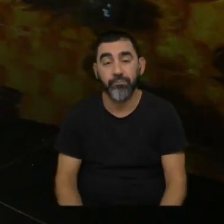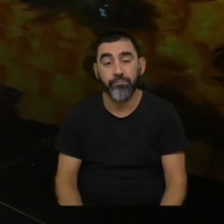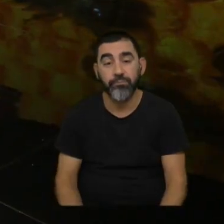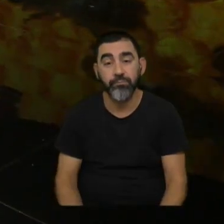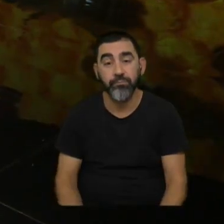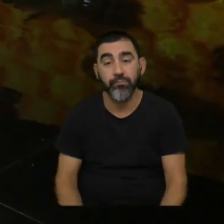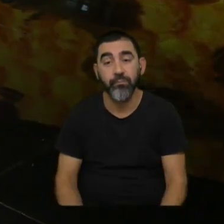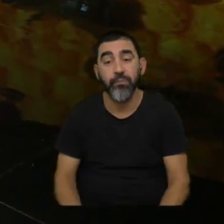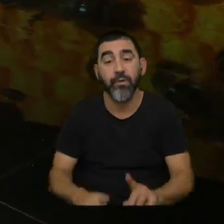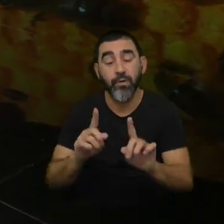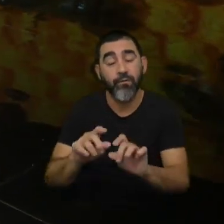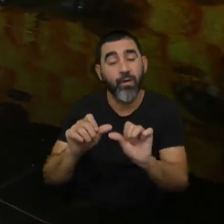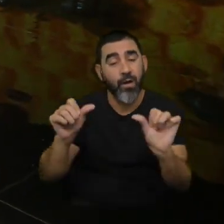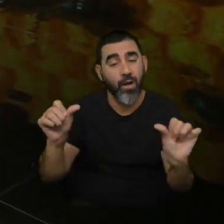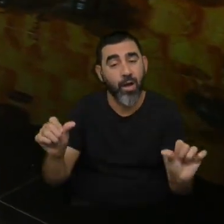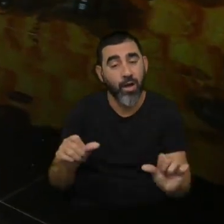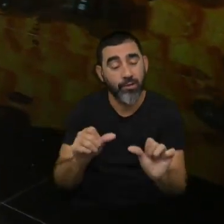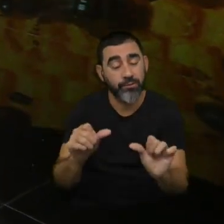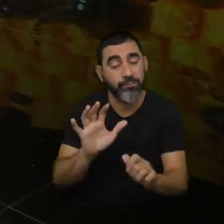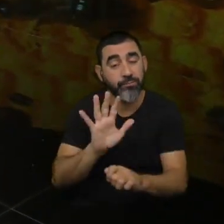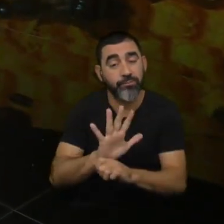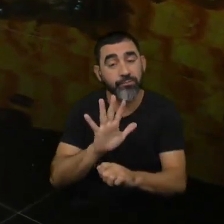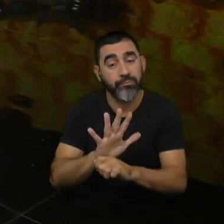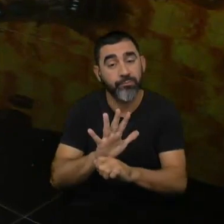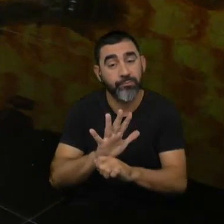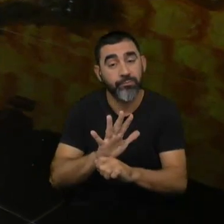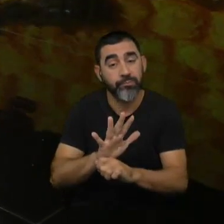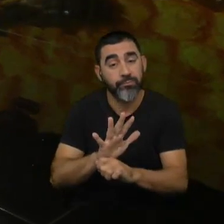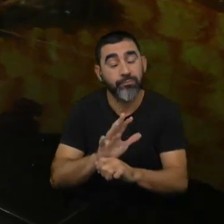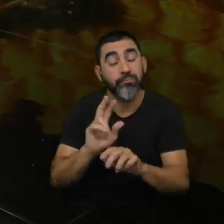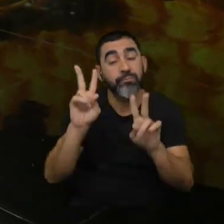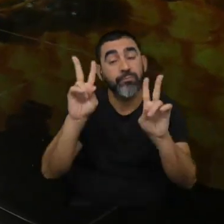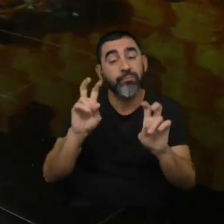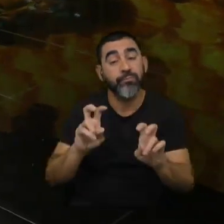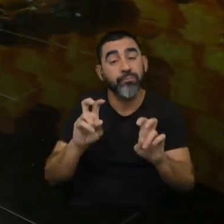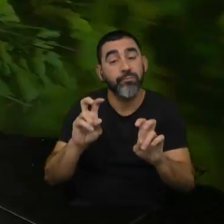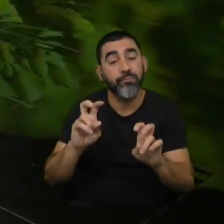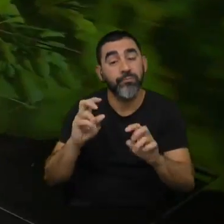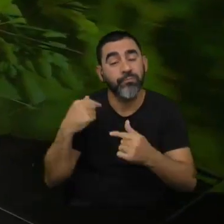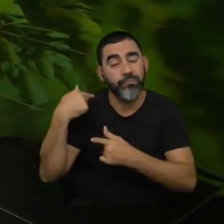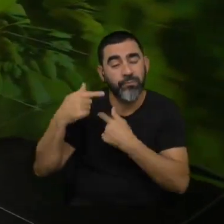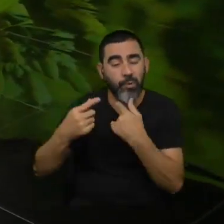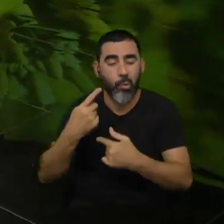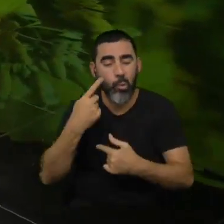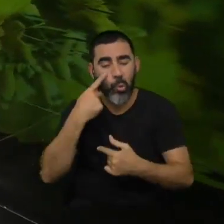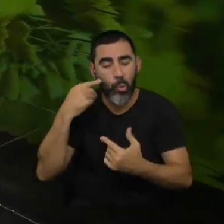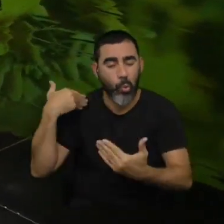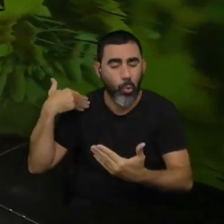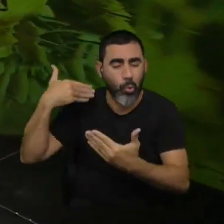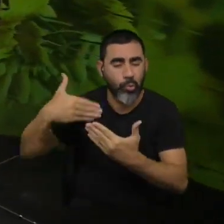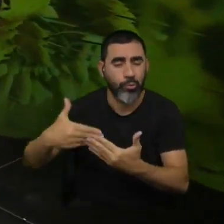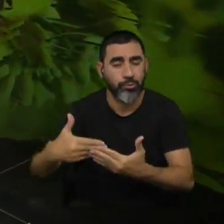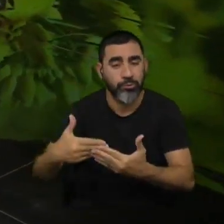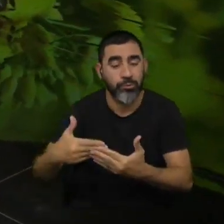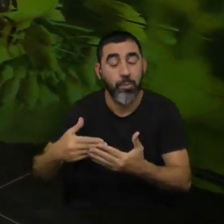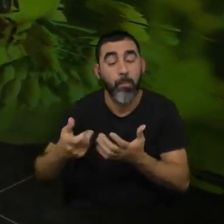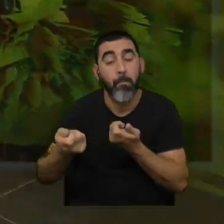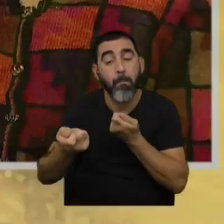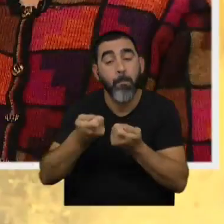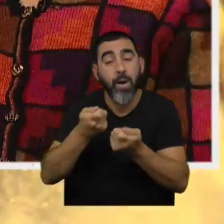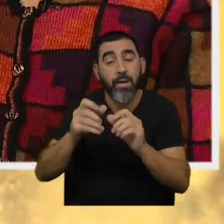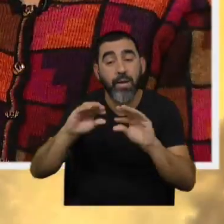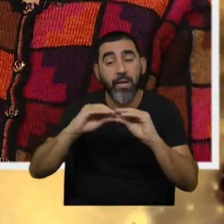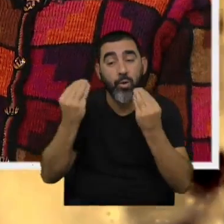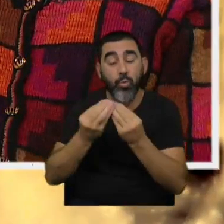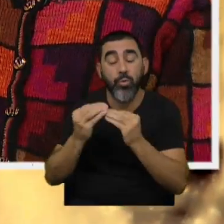es tender cada vez más a algo que tiene que ver con dos principios ya conocidos y que se usan, uno que es el manejo integrado de